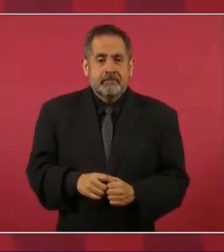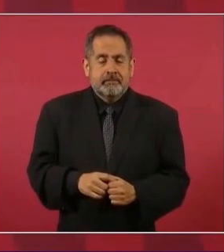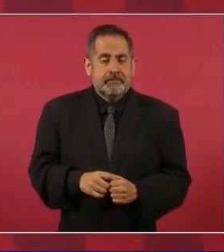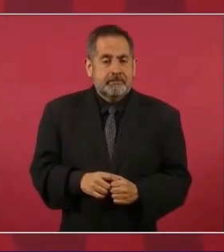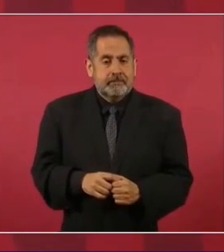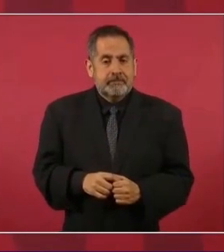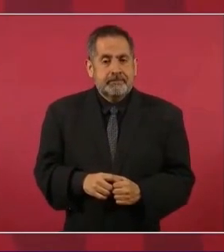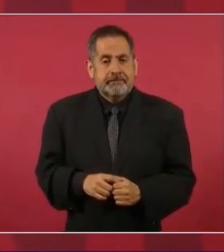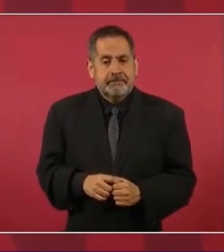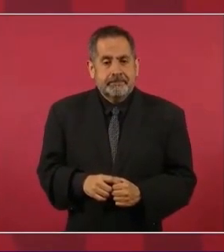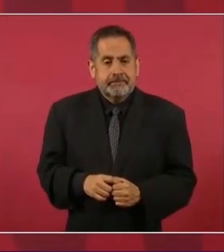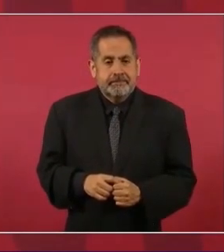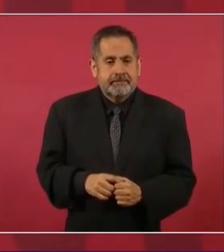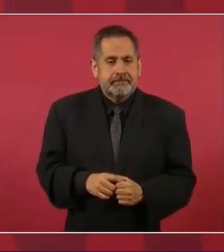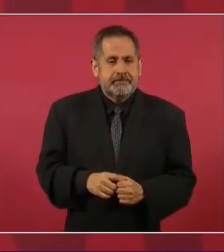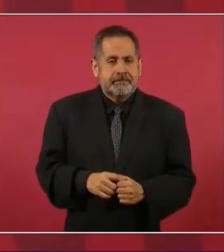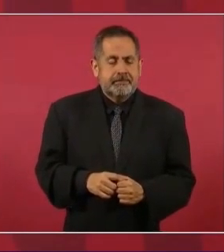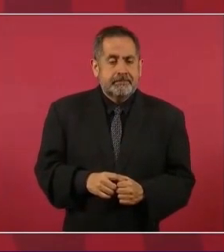aún